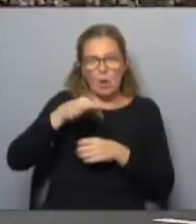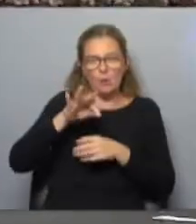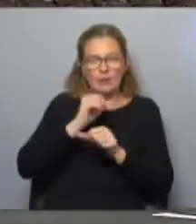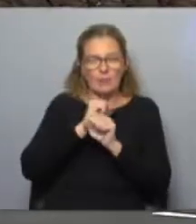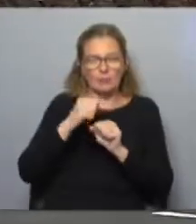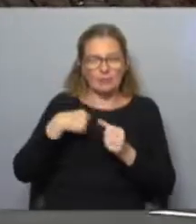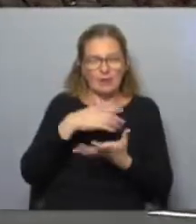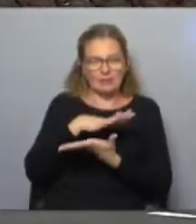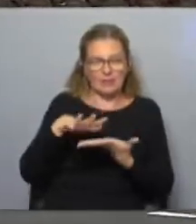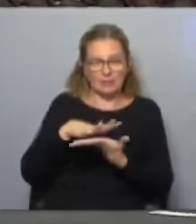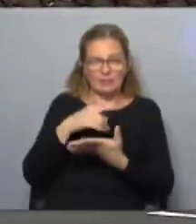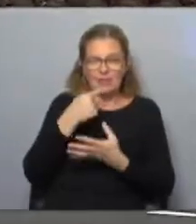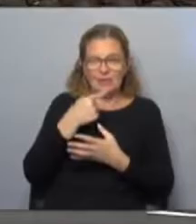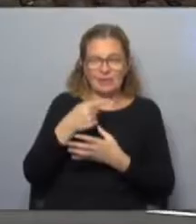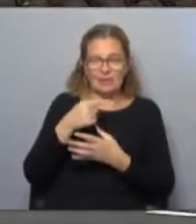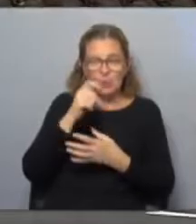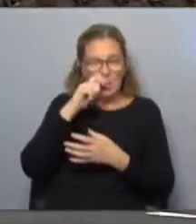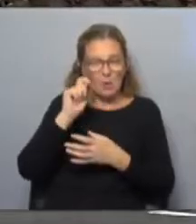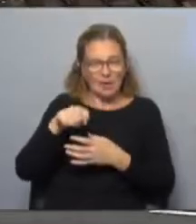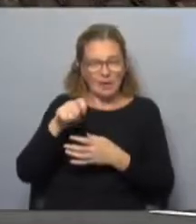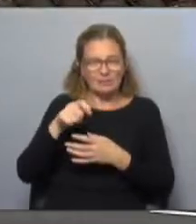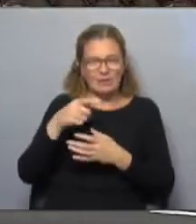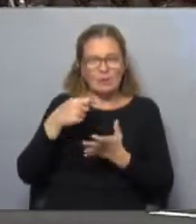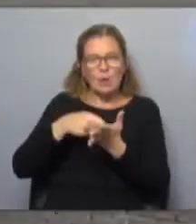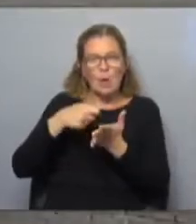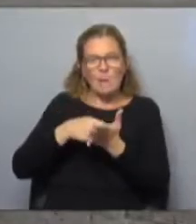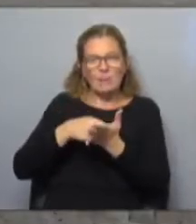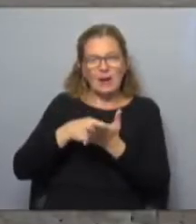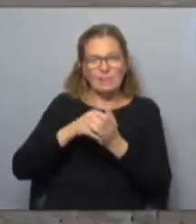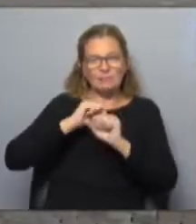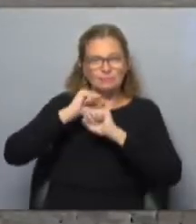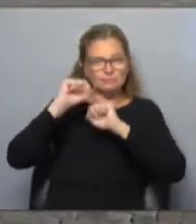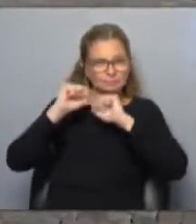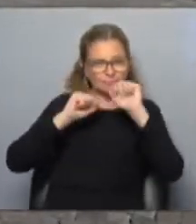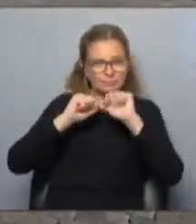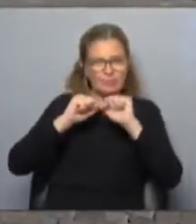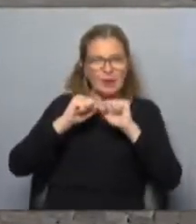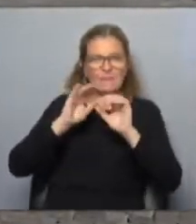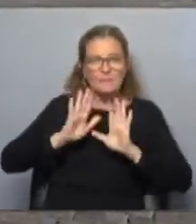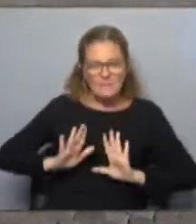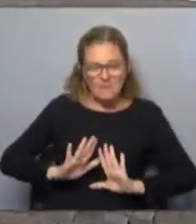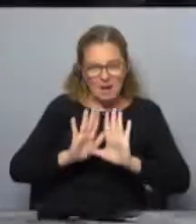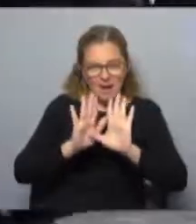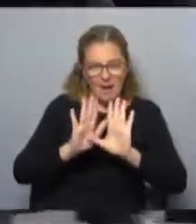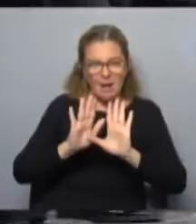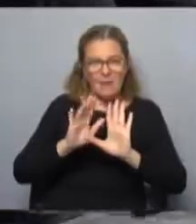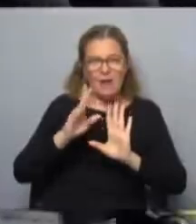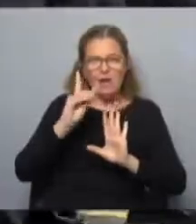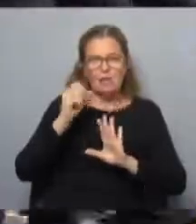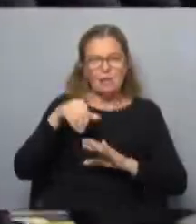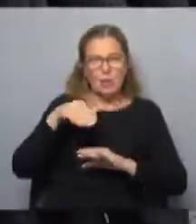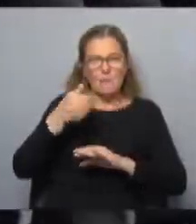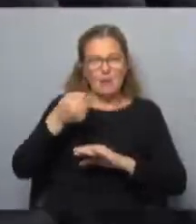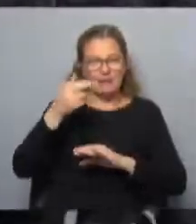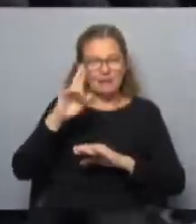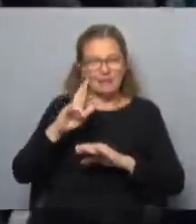en esta situación asegurando que Ucrania pretendía comprar armas nucleares y se preparaba para una operación de castigo en el Donbass con una